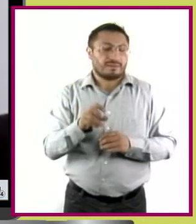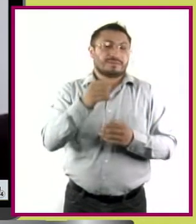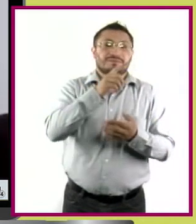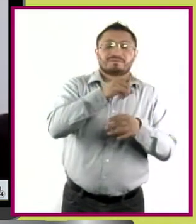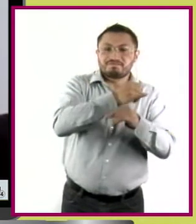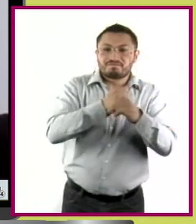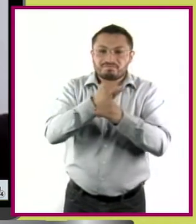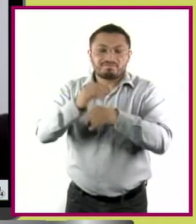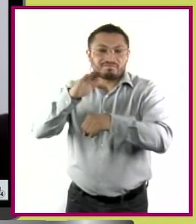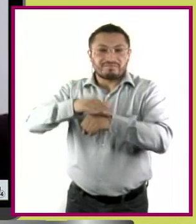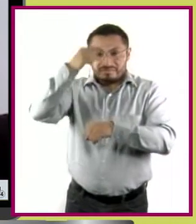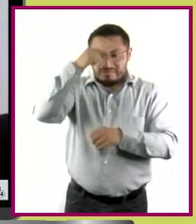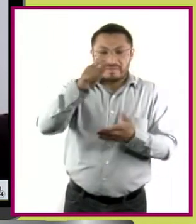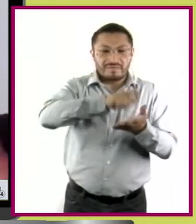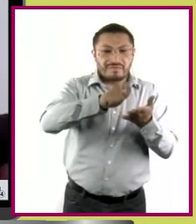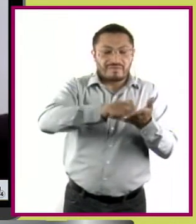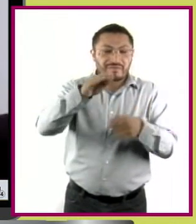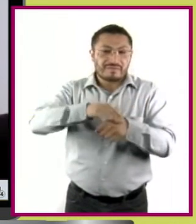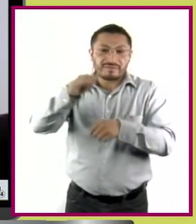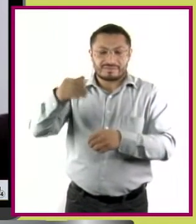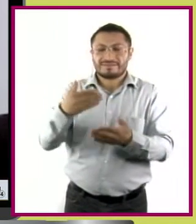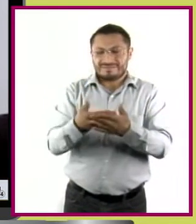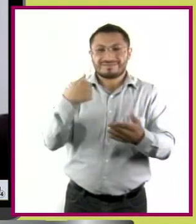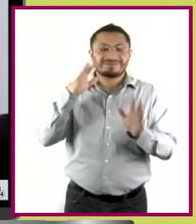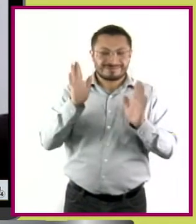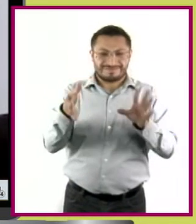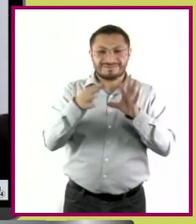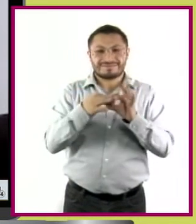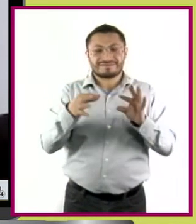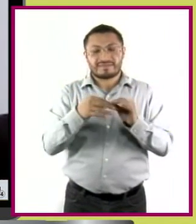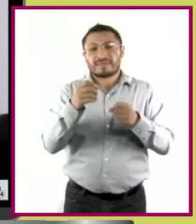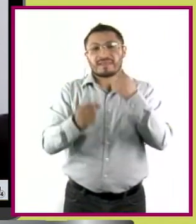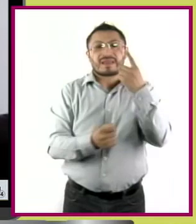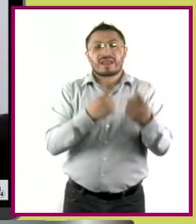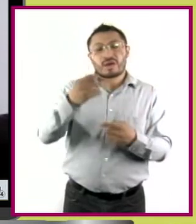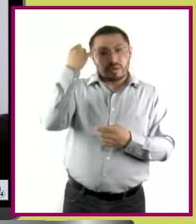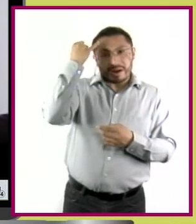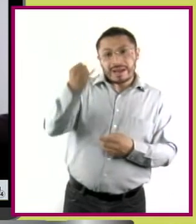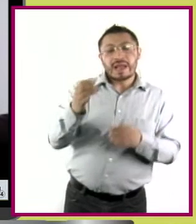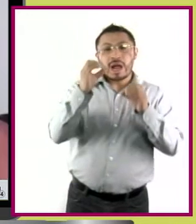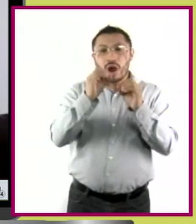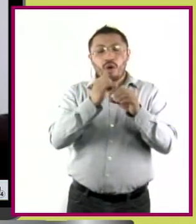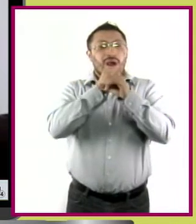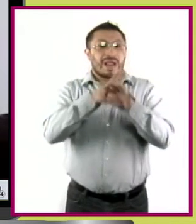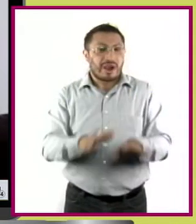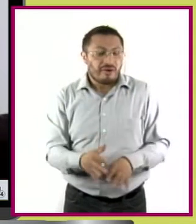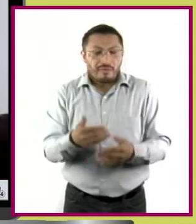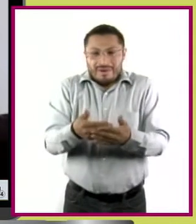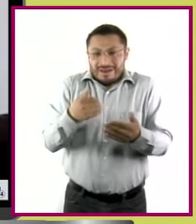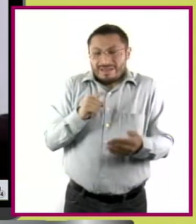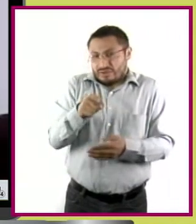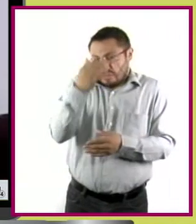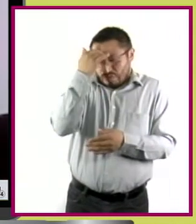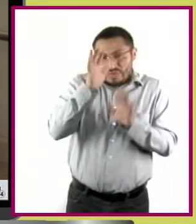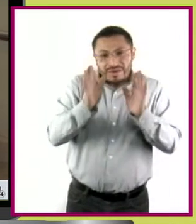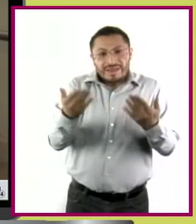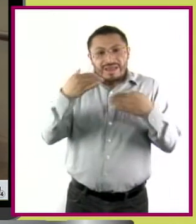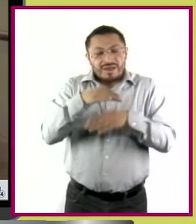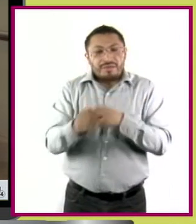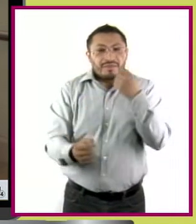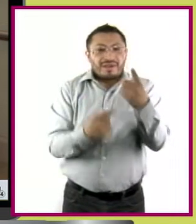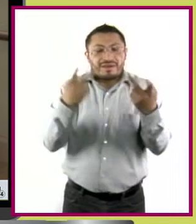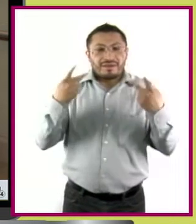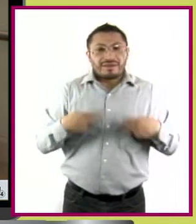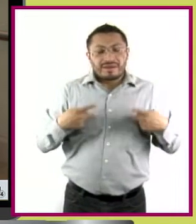como lo hemos dicho anteriormente, en algunos argumentos o datos previos de algunos autores